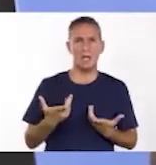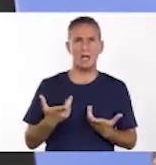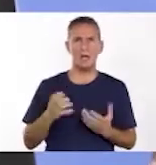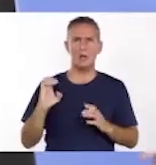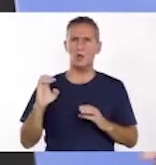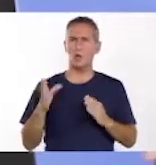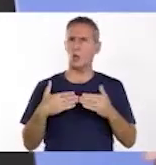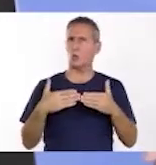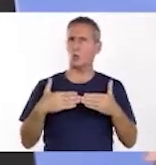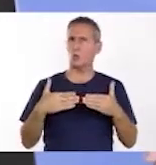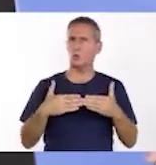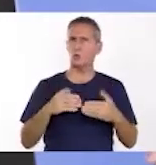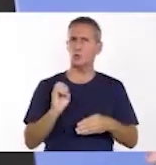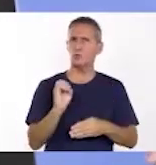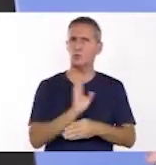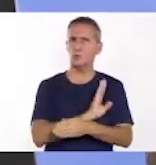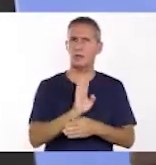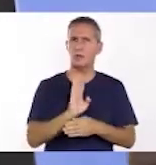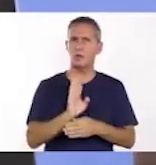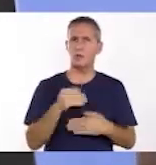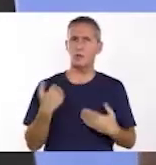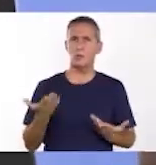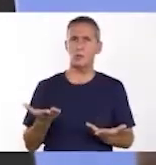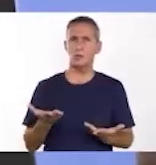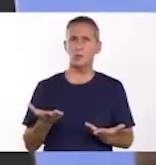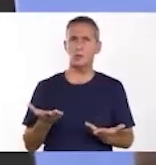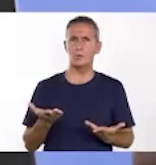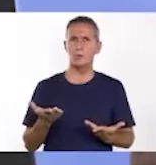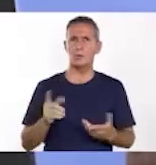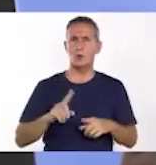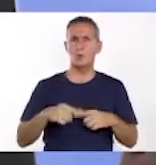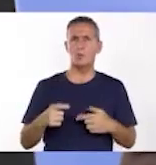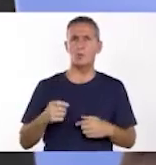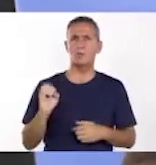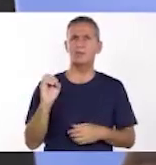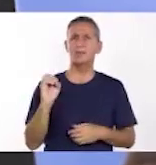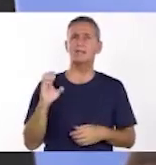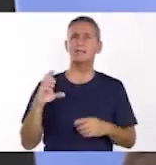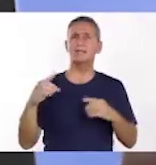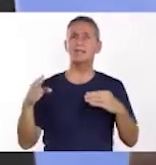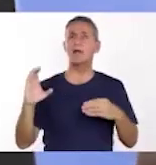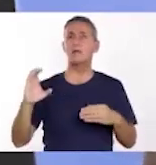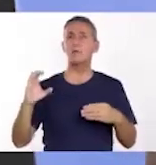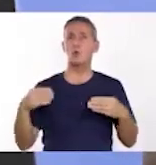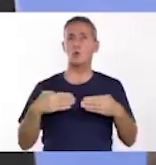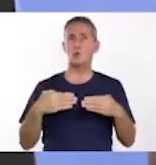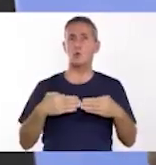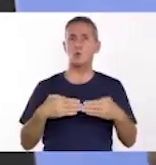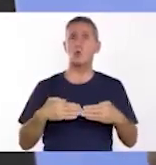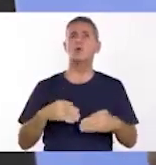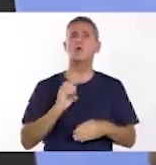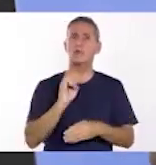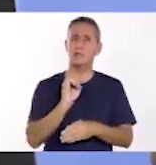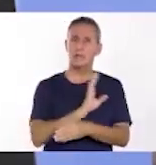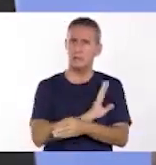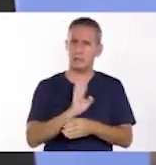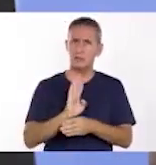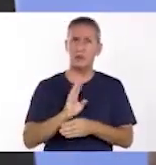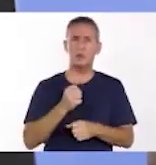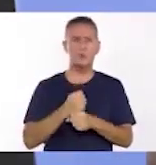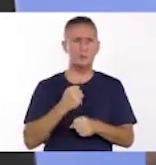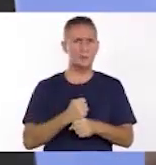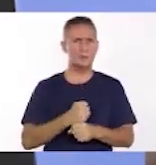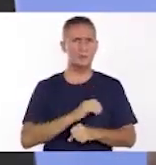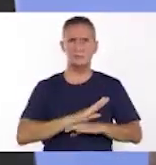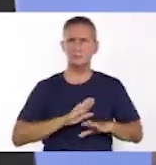Ahora, ¿cuál es la conclusión de la obra? Porque estamos concluyendo aquí, porque esta obra la hemos trabajado, ustedes